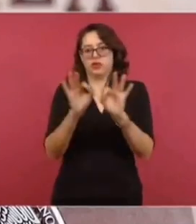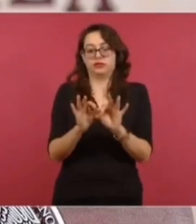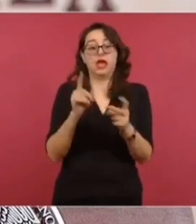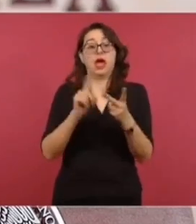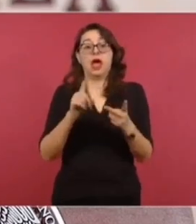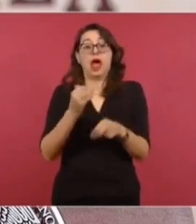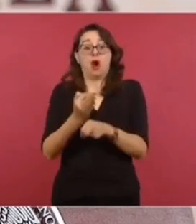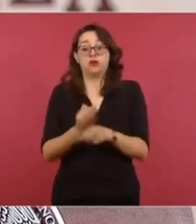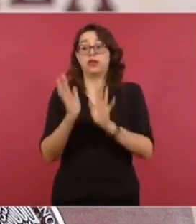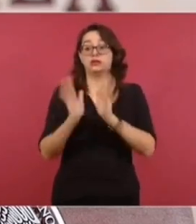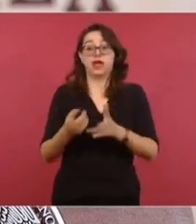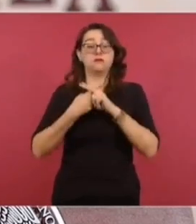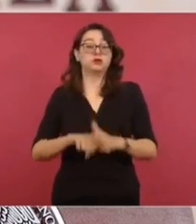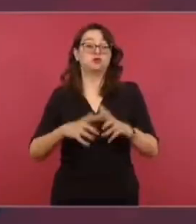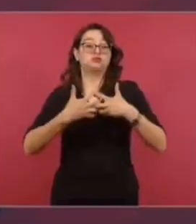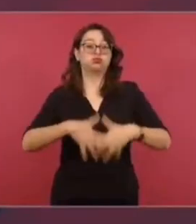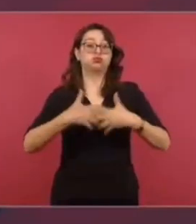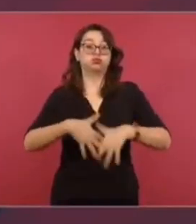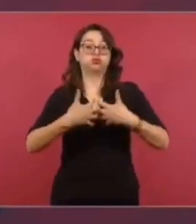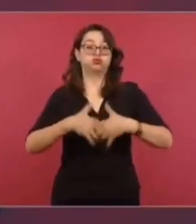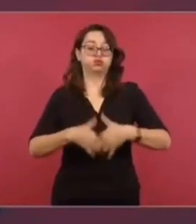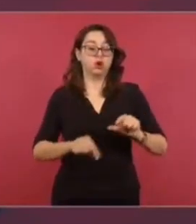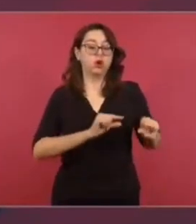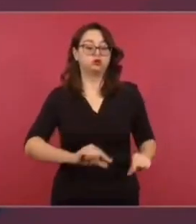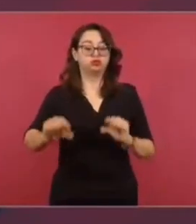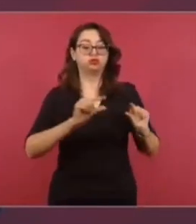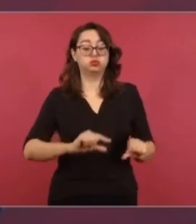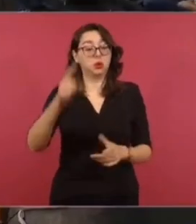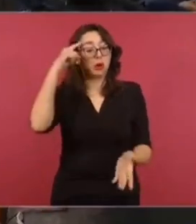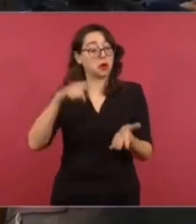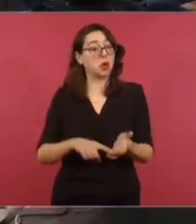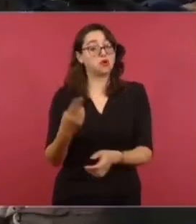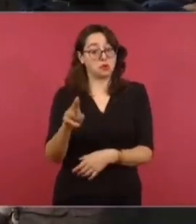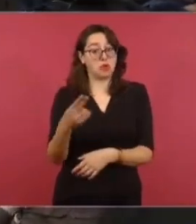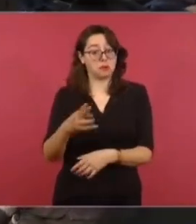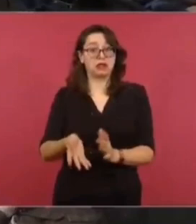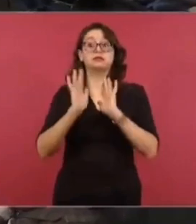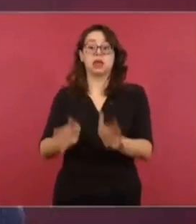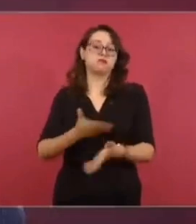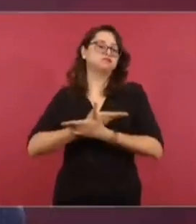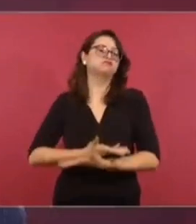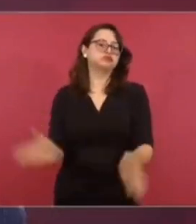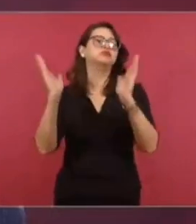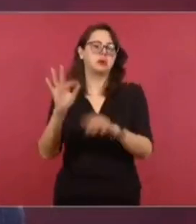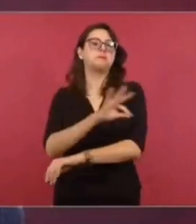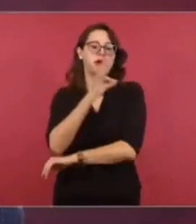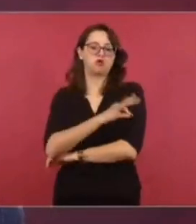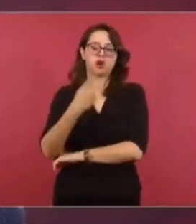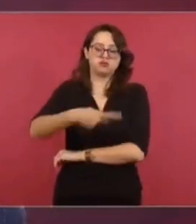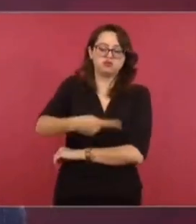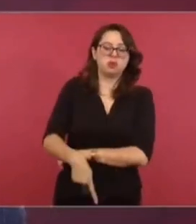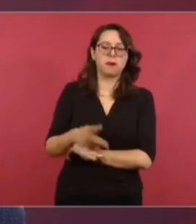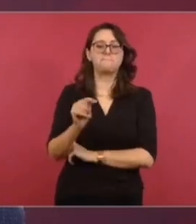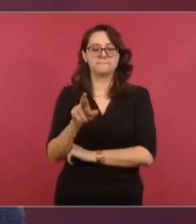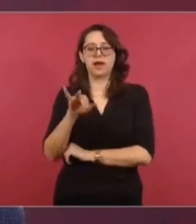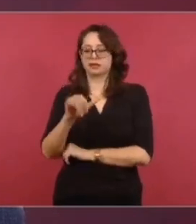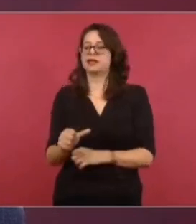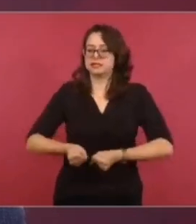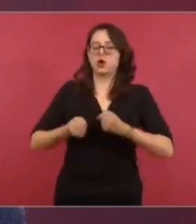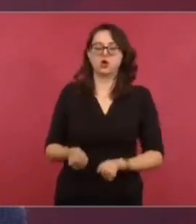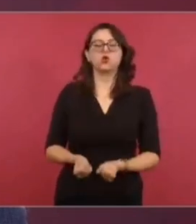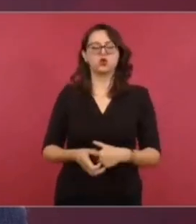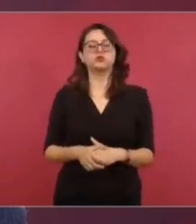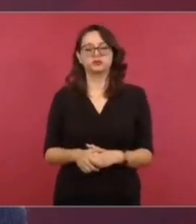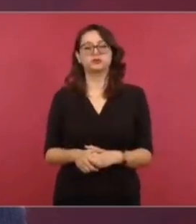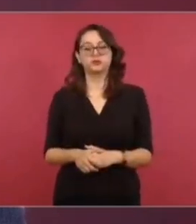producción, cuántas dosis y a partir de, posiblemente a partir de octubre, noviembre. Pero es una realidad de que sí vamos a contar ya con esta vacuna